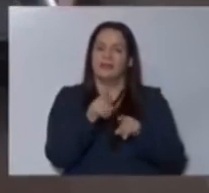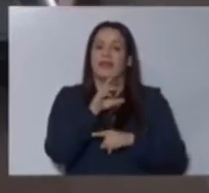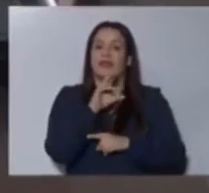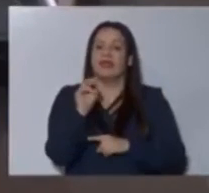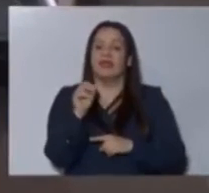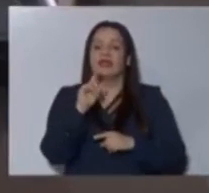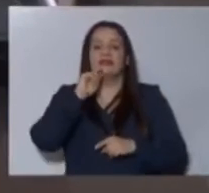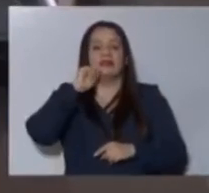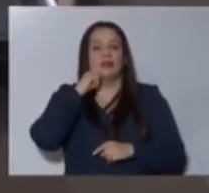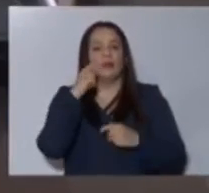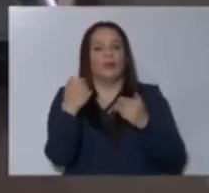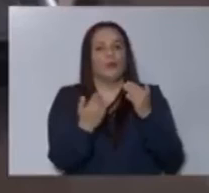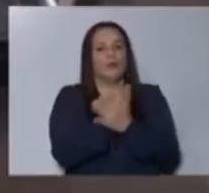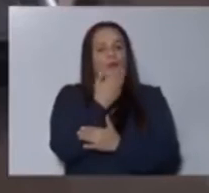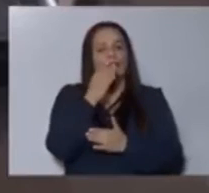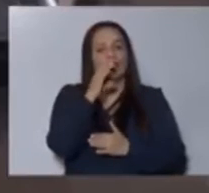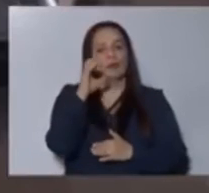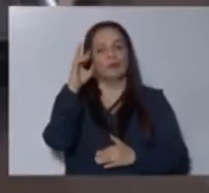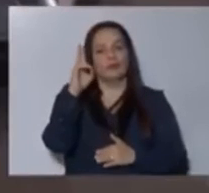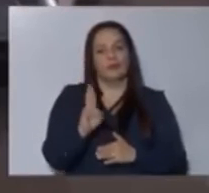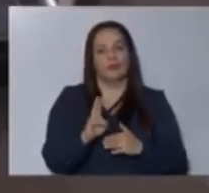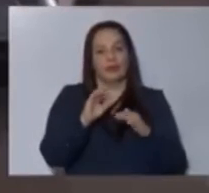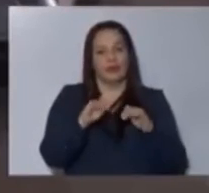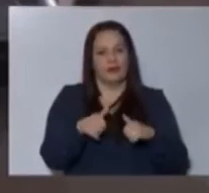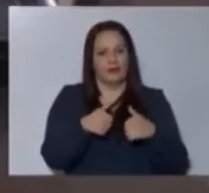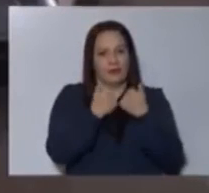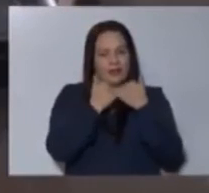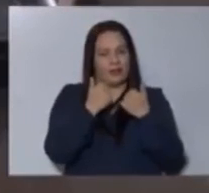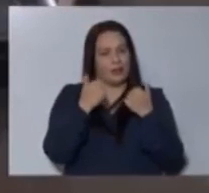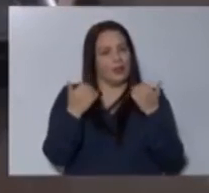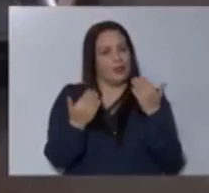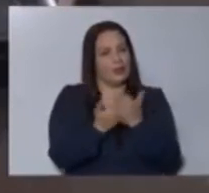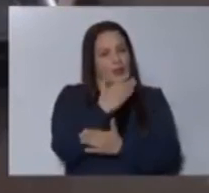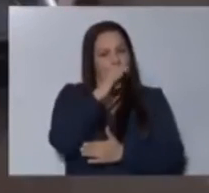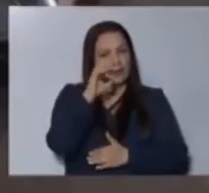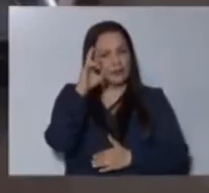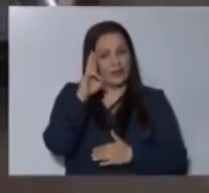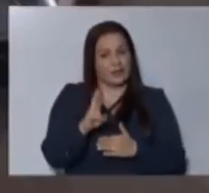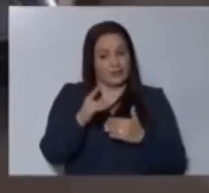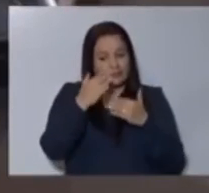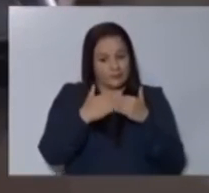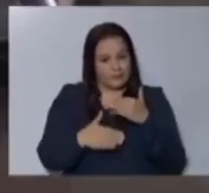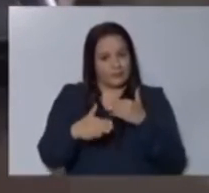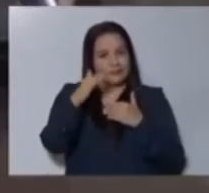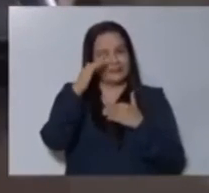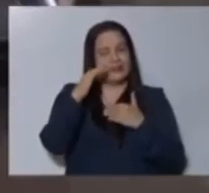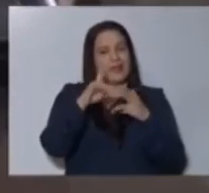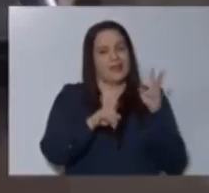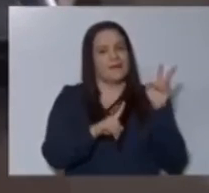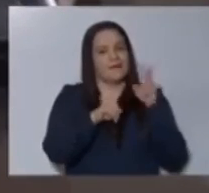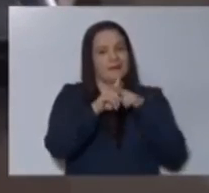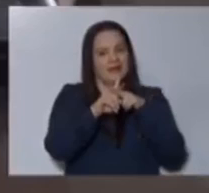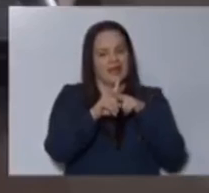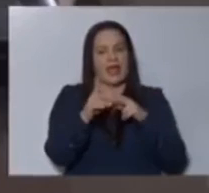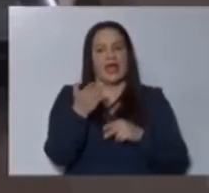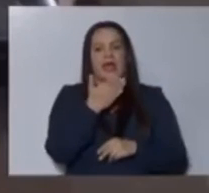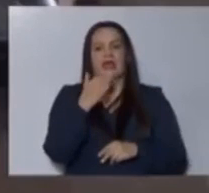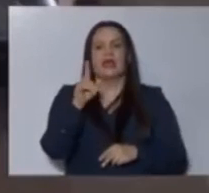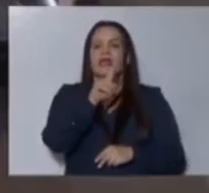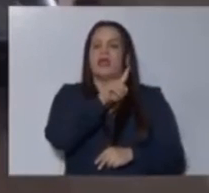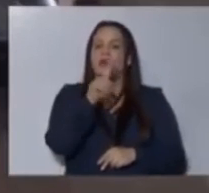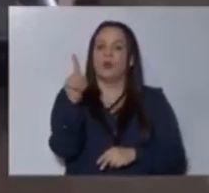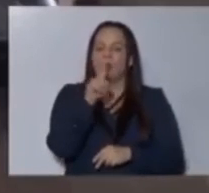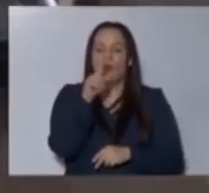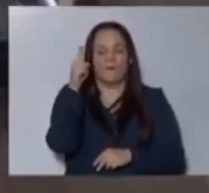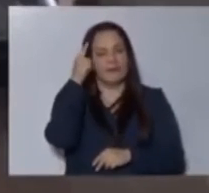la nueva Costa Rica, el reto de la nueva Costa Rica que tenemos por delante, implica que no